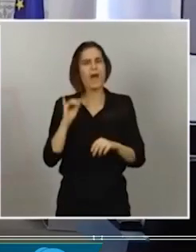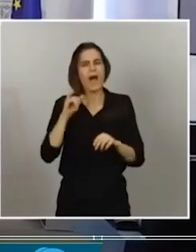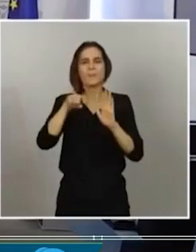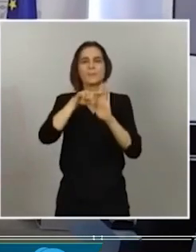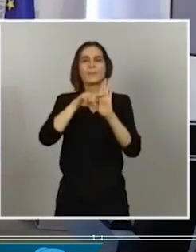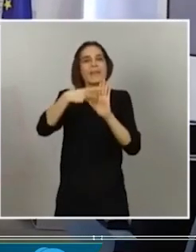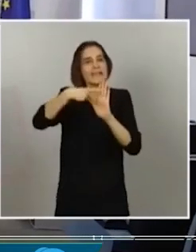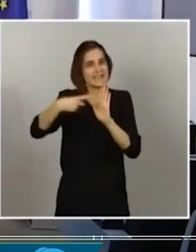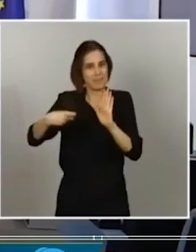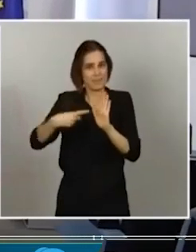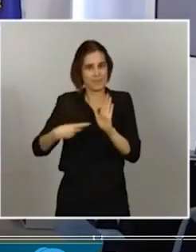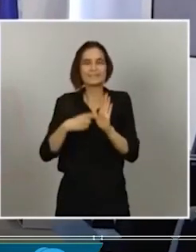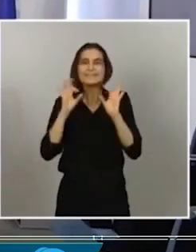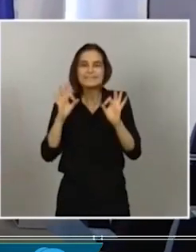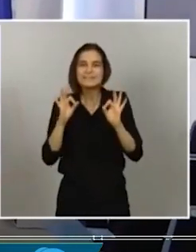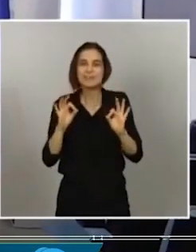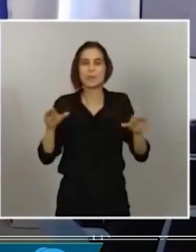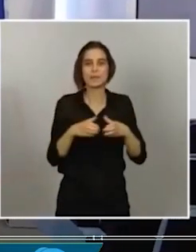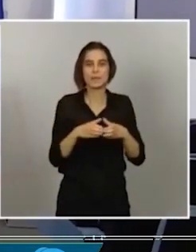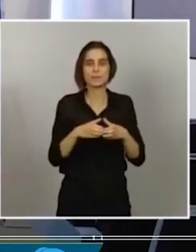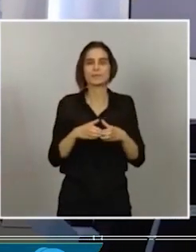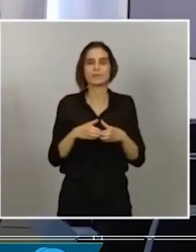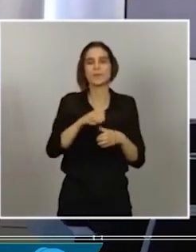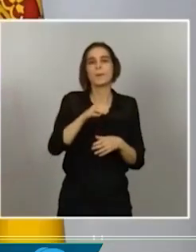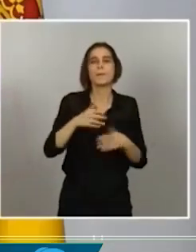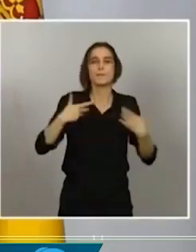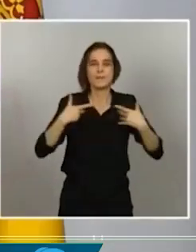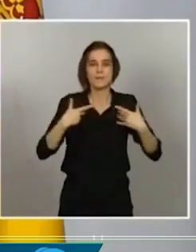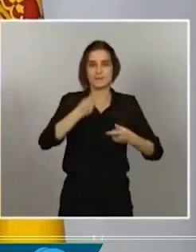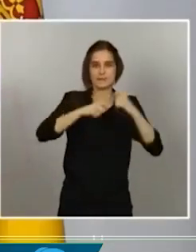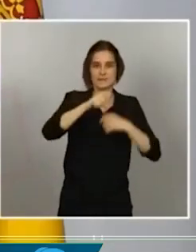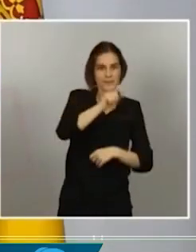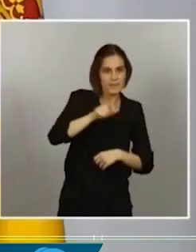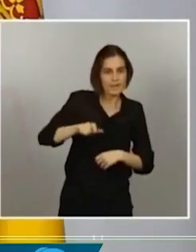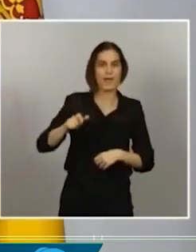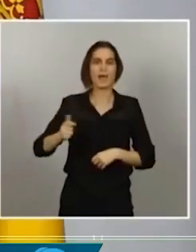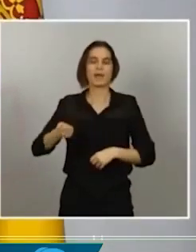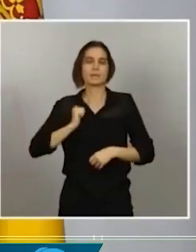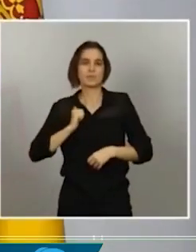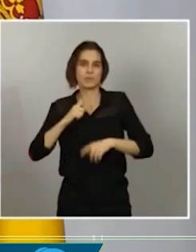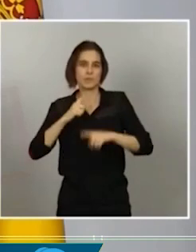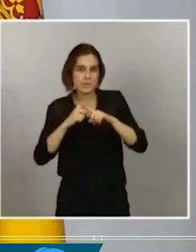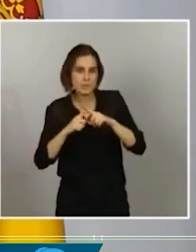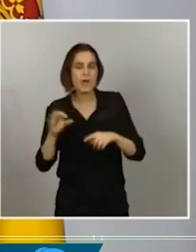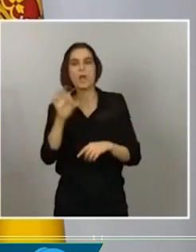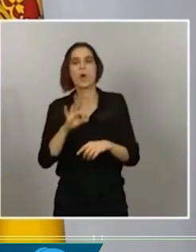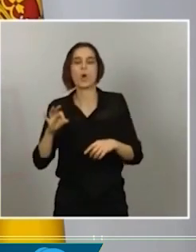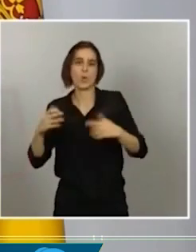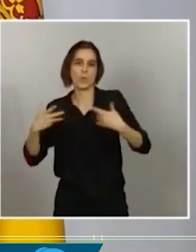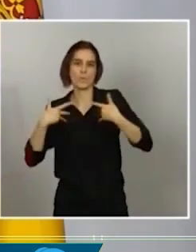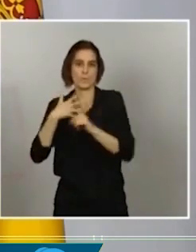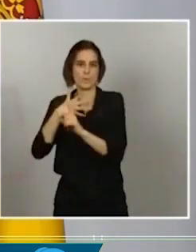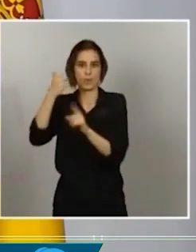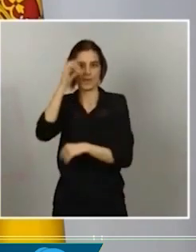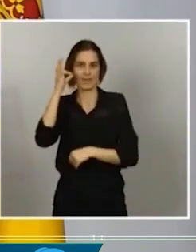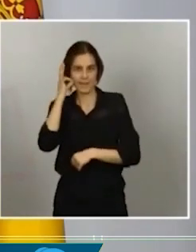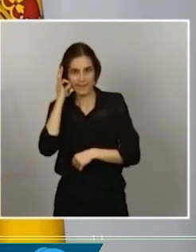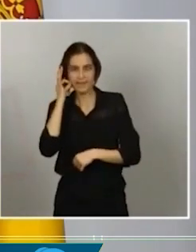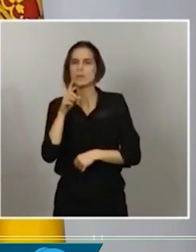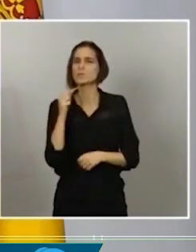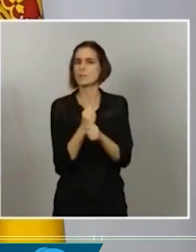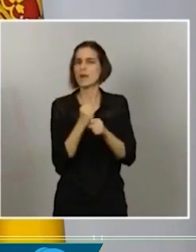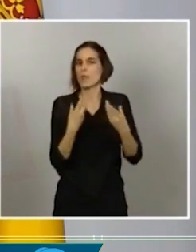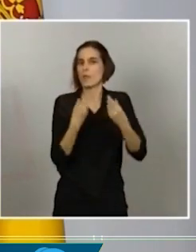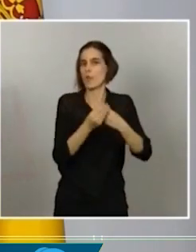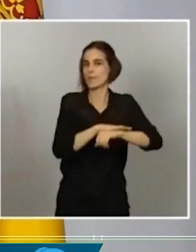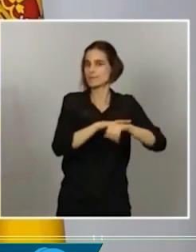brutal que van a provocar que han provocado crisis humanas social familias enteras que han perdido a varios familiares